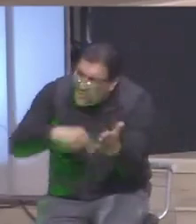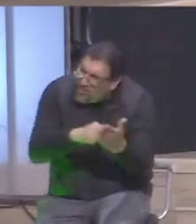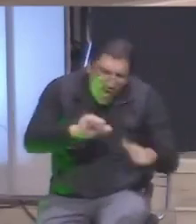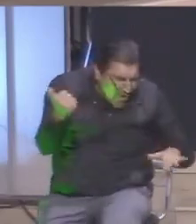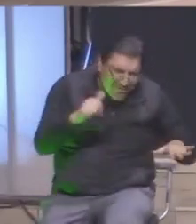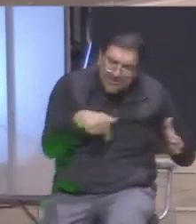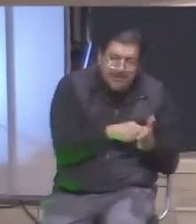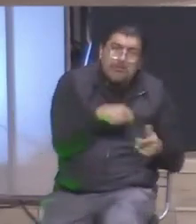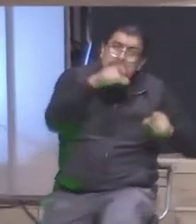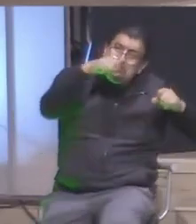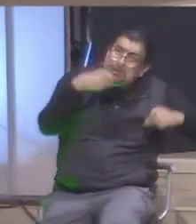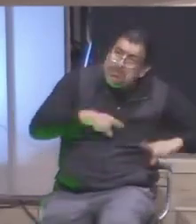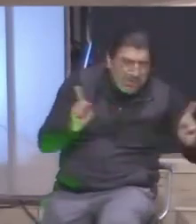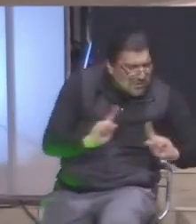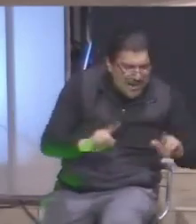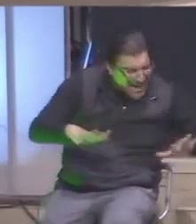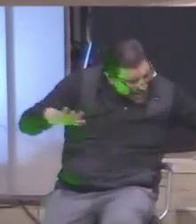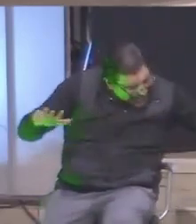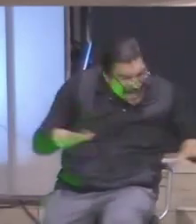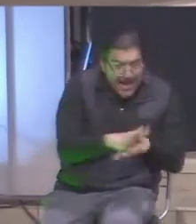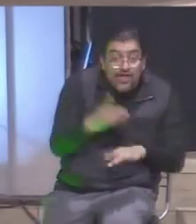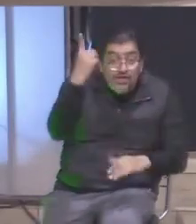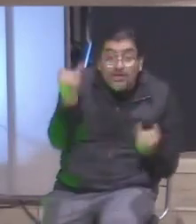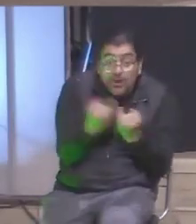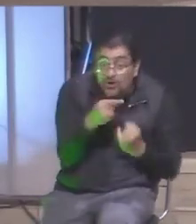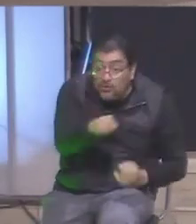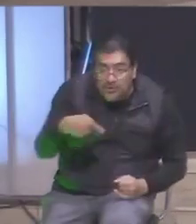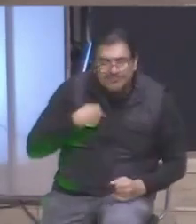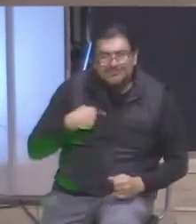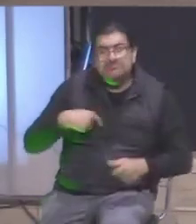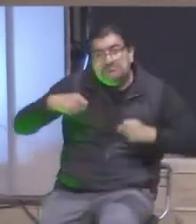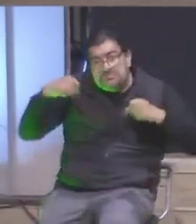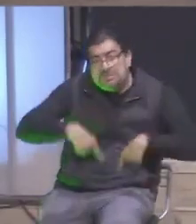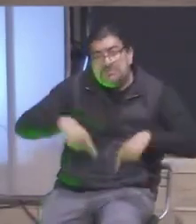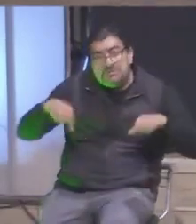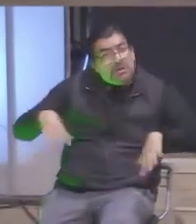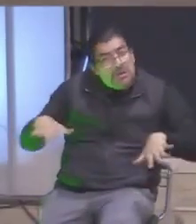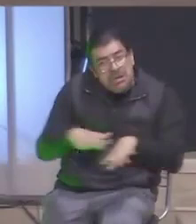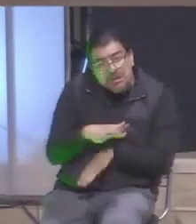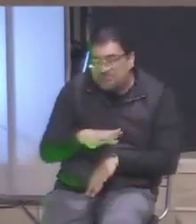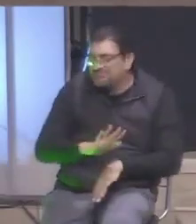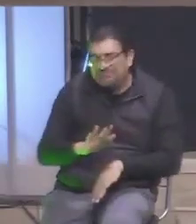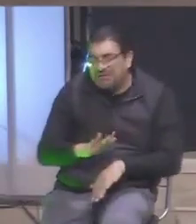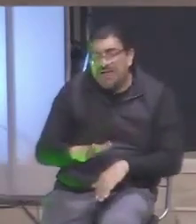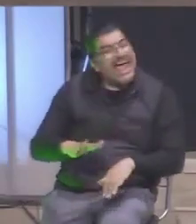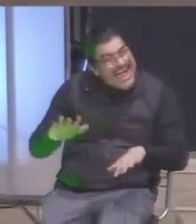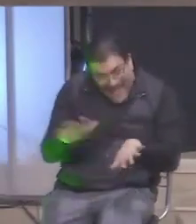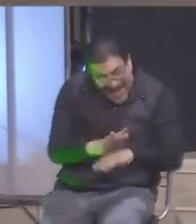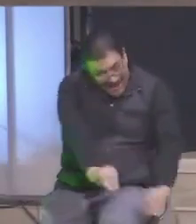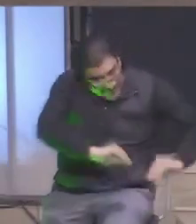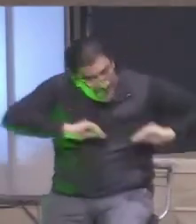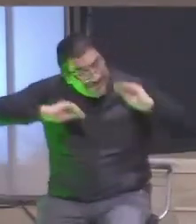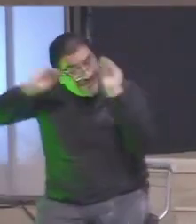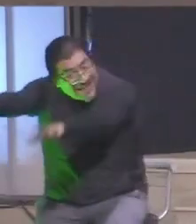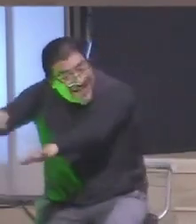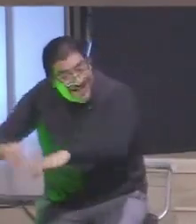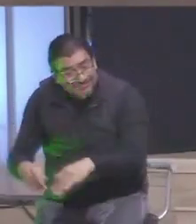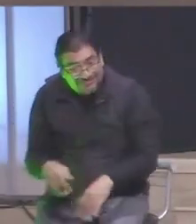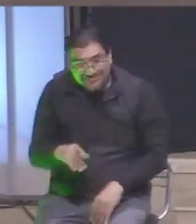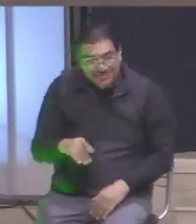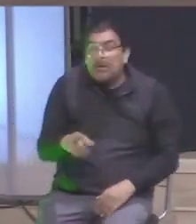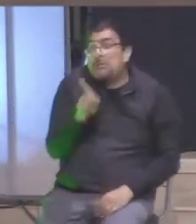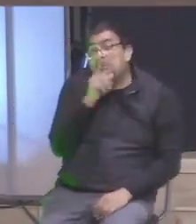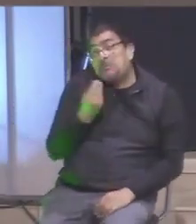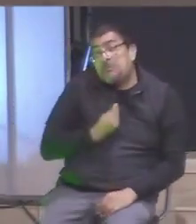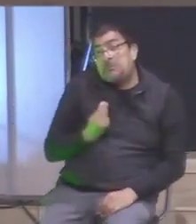estaban viviendo Dios nos está diciendo que tenemos que ir más allá la